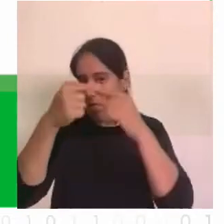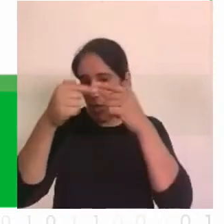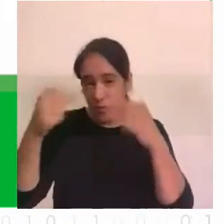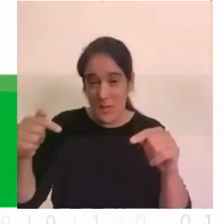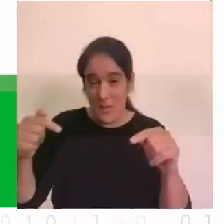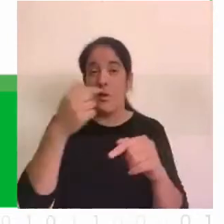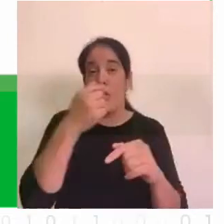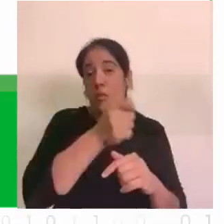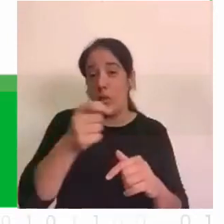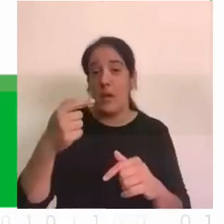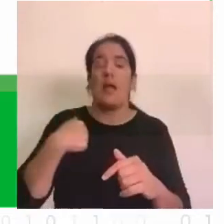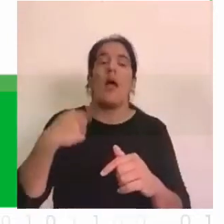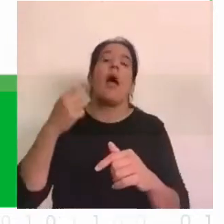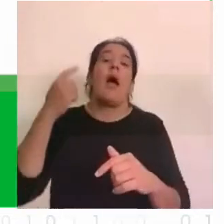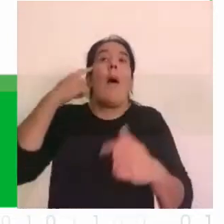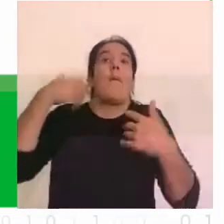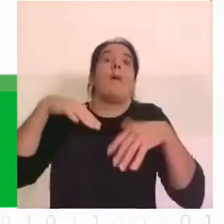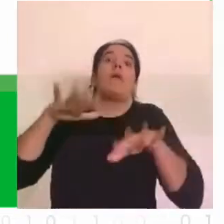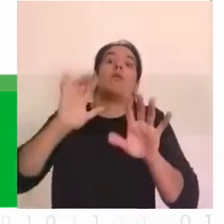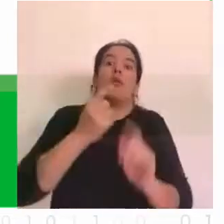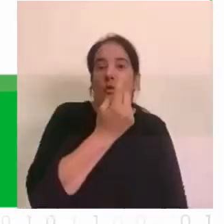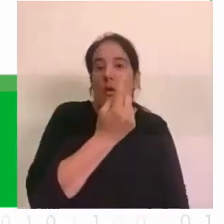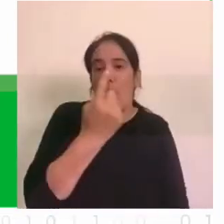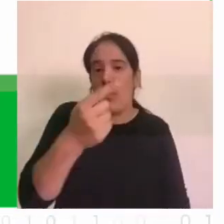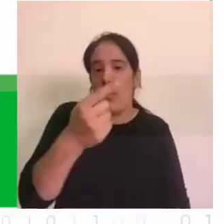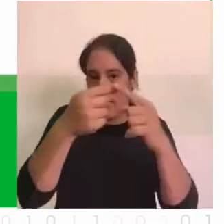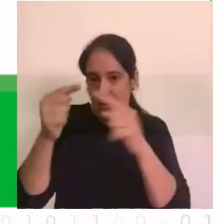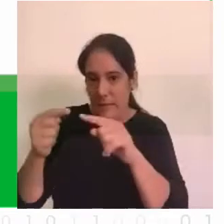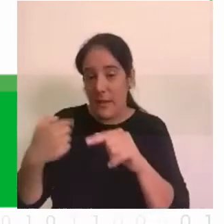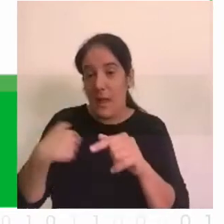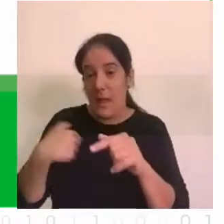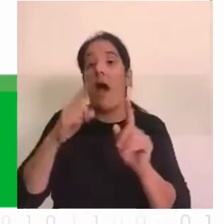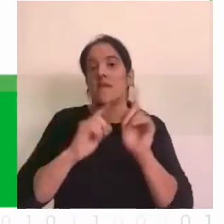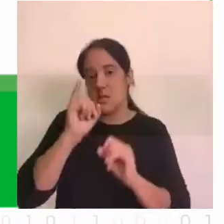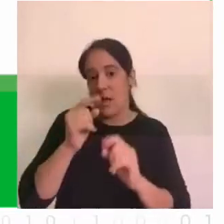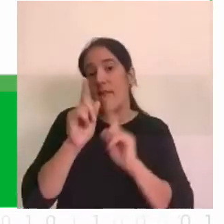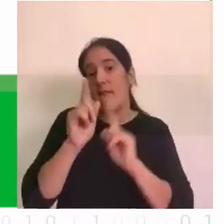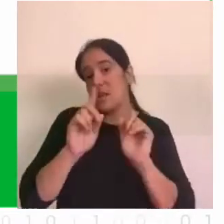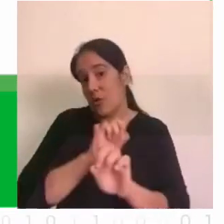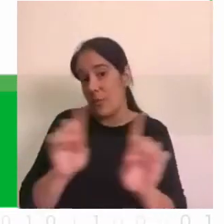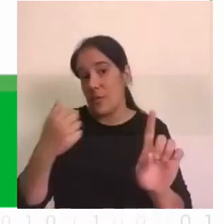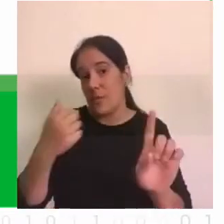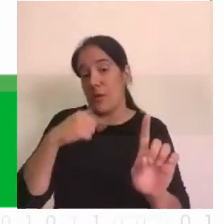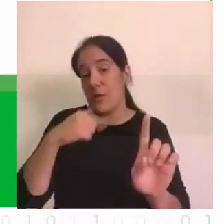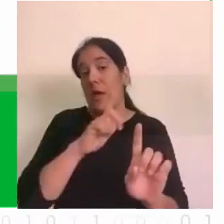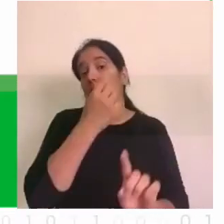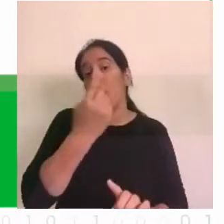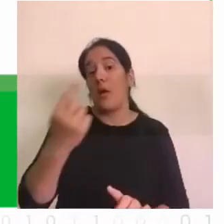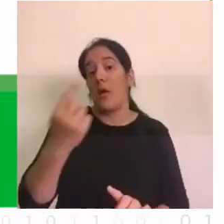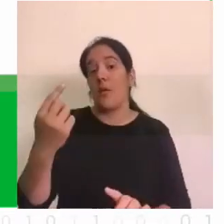sí, a veces no. Pero bueno, eso me devuelve un p-valor para cada uno de los SNPs, que son cada una de esas posiciones en el